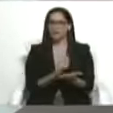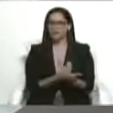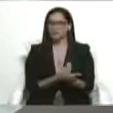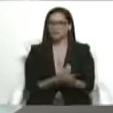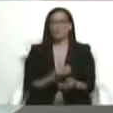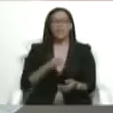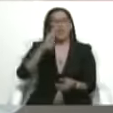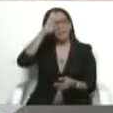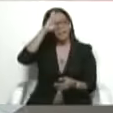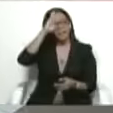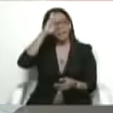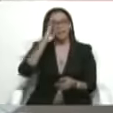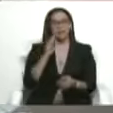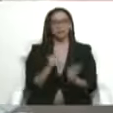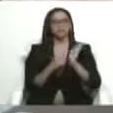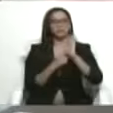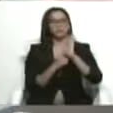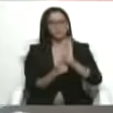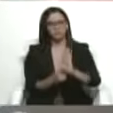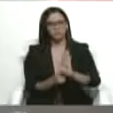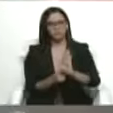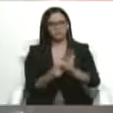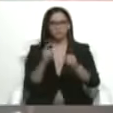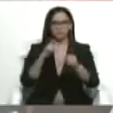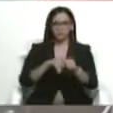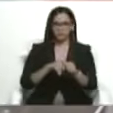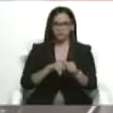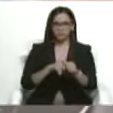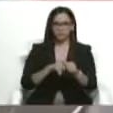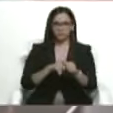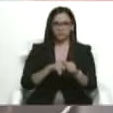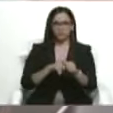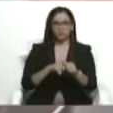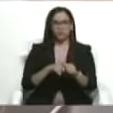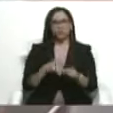Barinas aparece vinculado primero